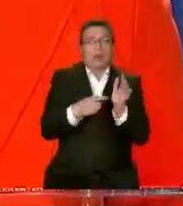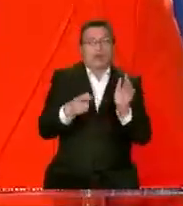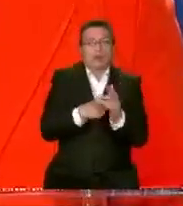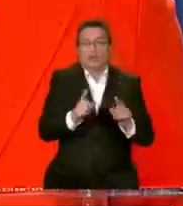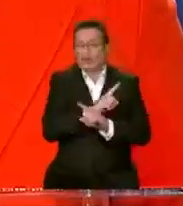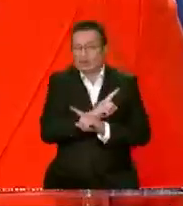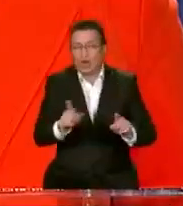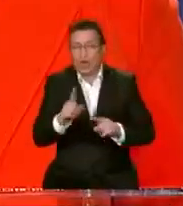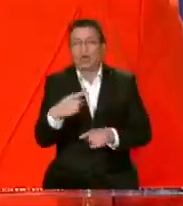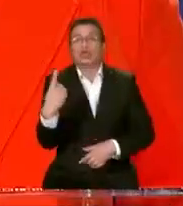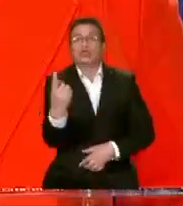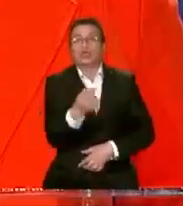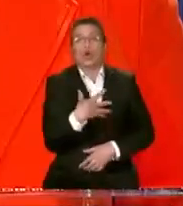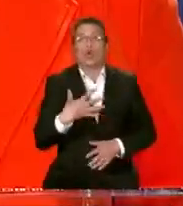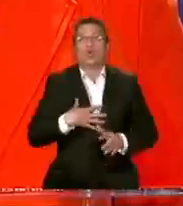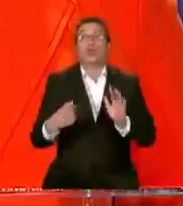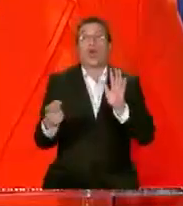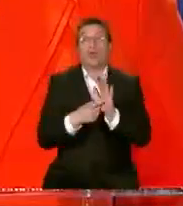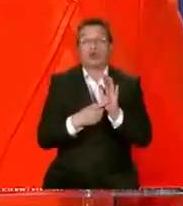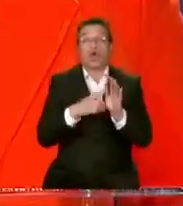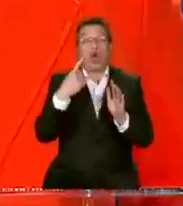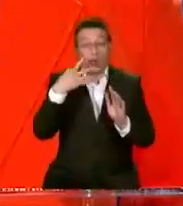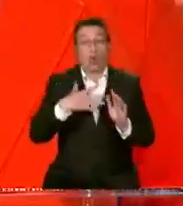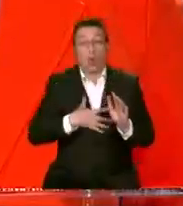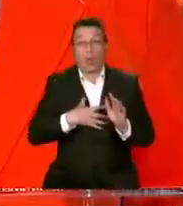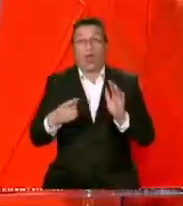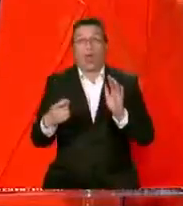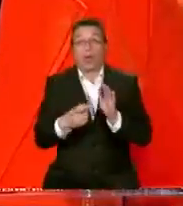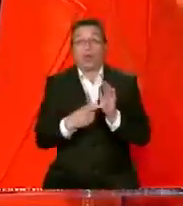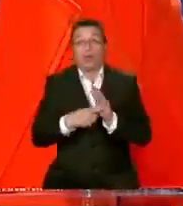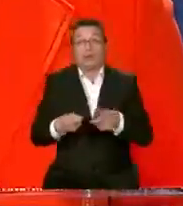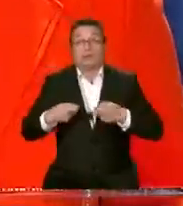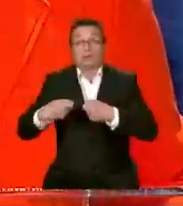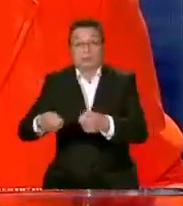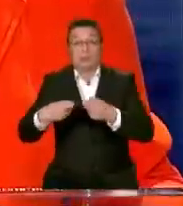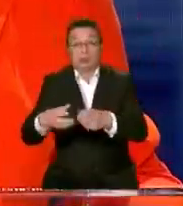IVA. Les gustan mucho los impuestos, pero les gusta mucho financiar a la gente. Bueno, esta es una discusión.